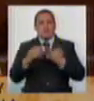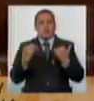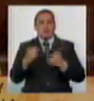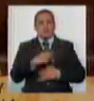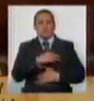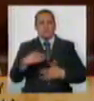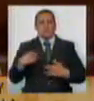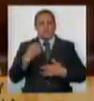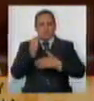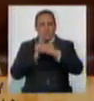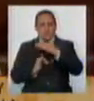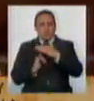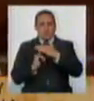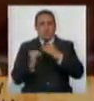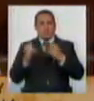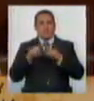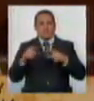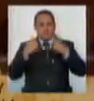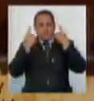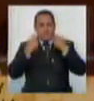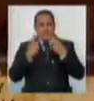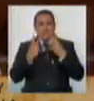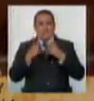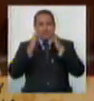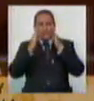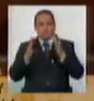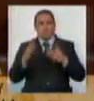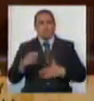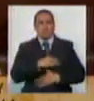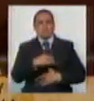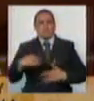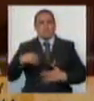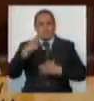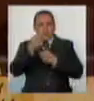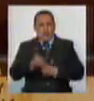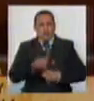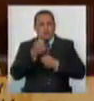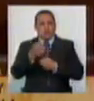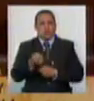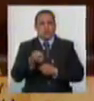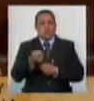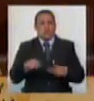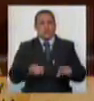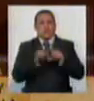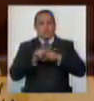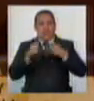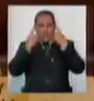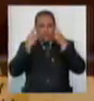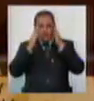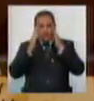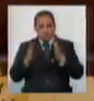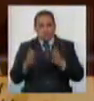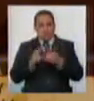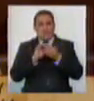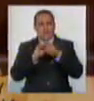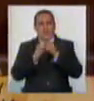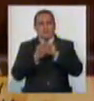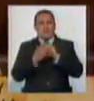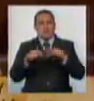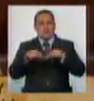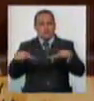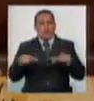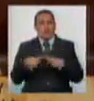Ministerio del Interior. La estrategia es dirigida por el Ministerio de Agricultura, empeñada en buscar la reconversión de